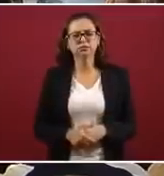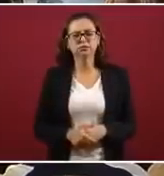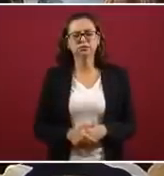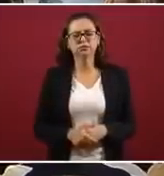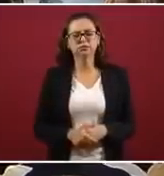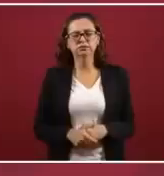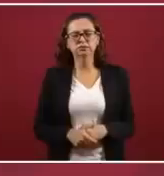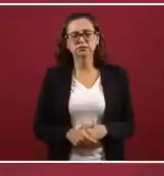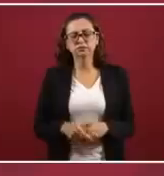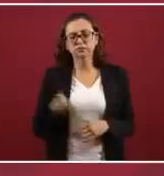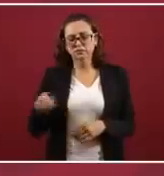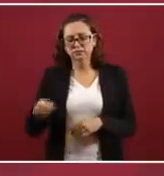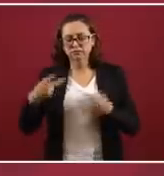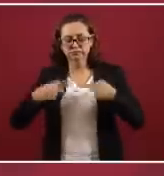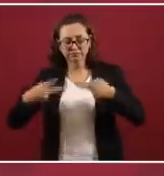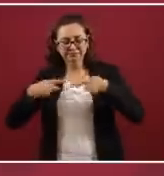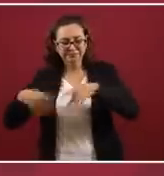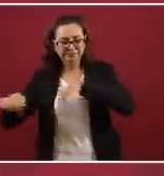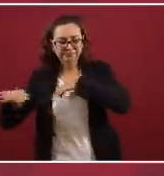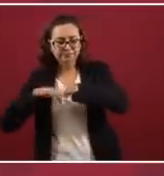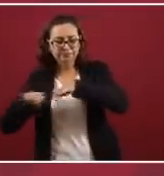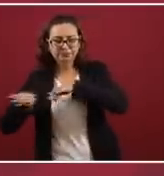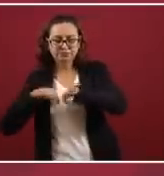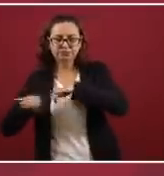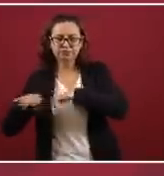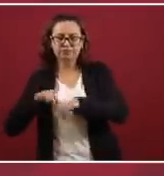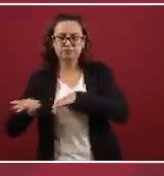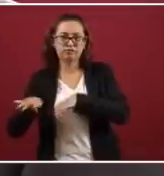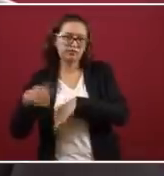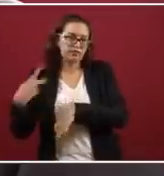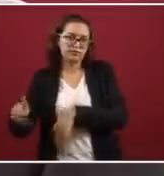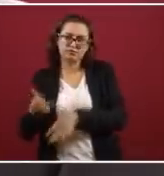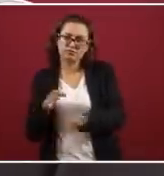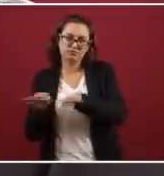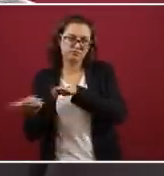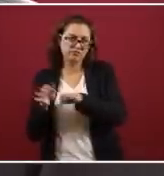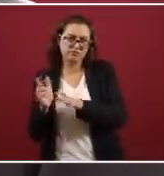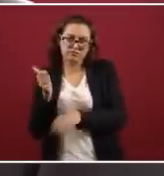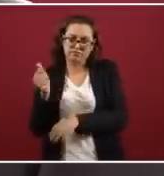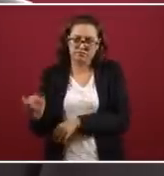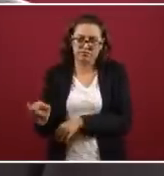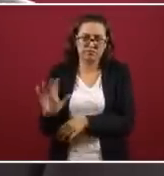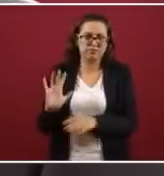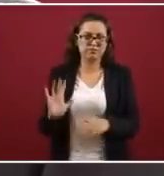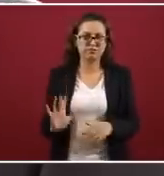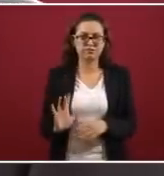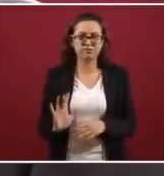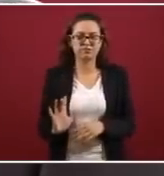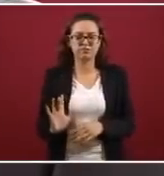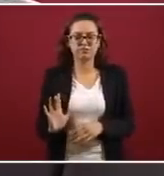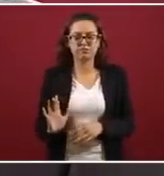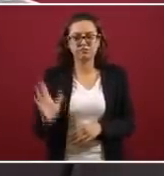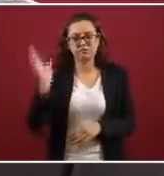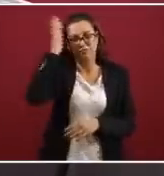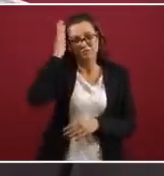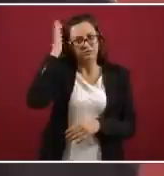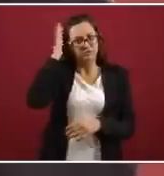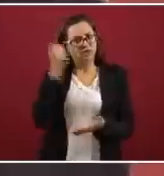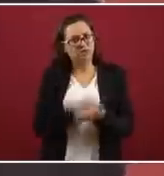El sector obrero, ese es su trabajo, es su función. Los dirigentes deberían de